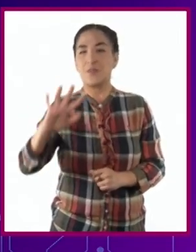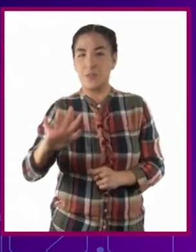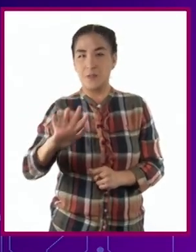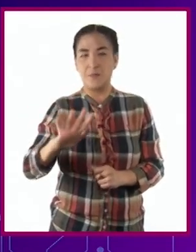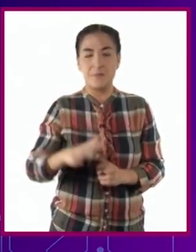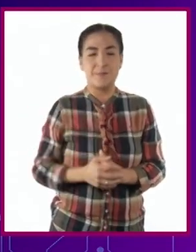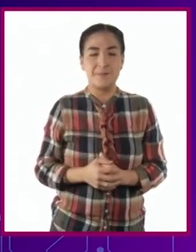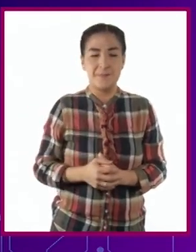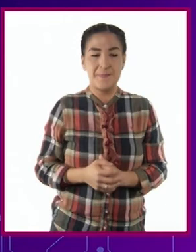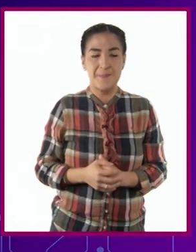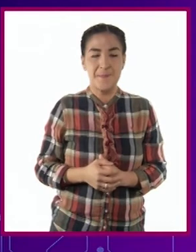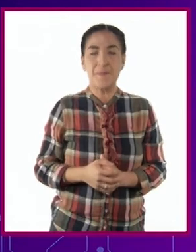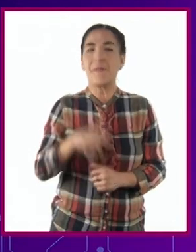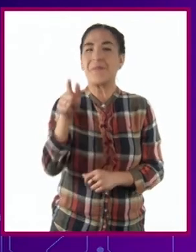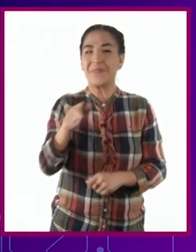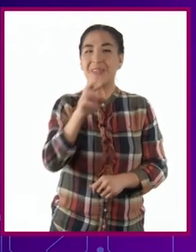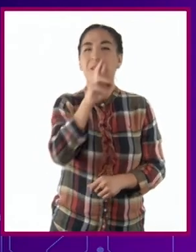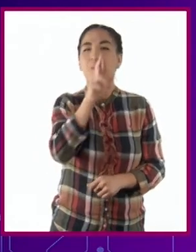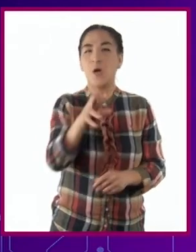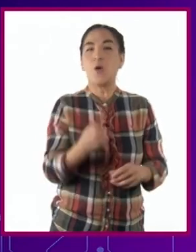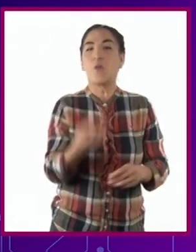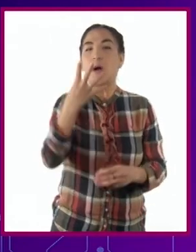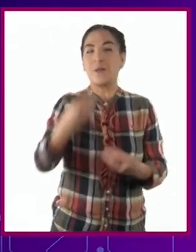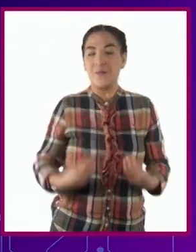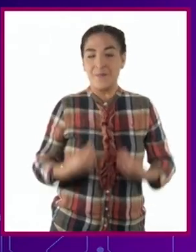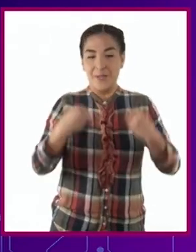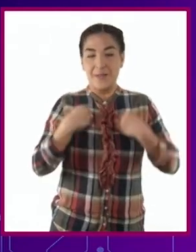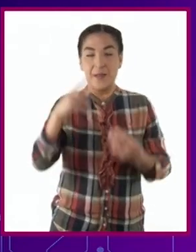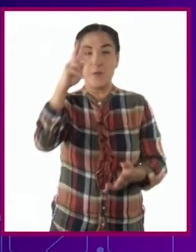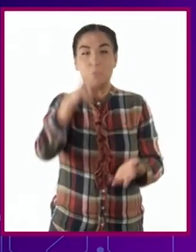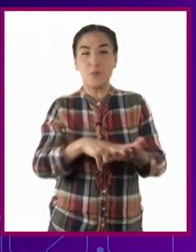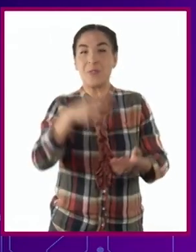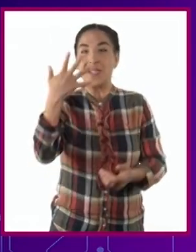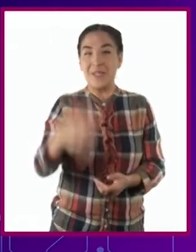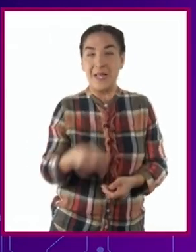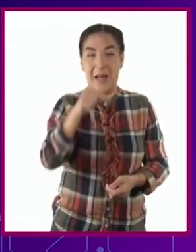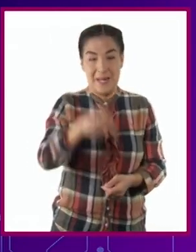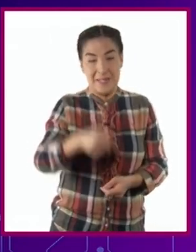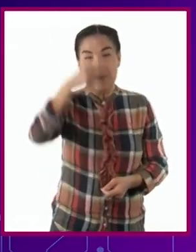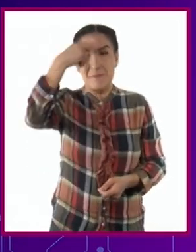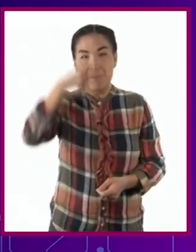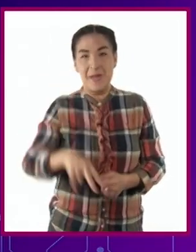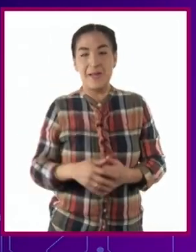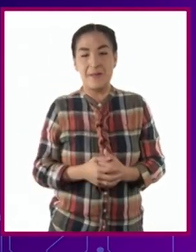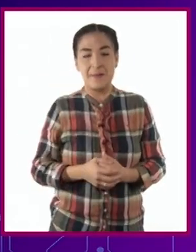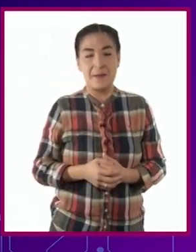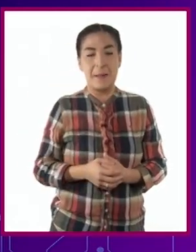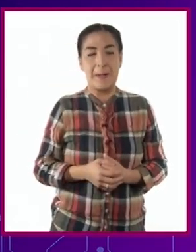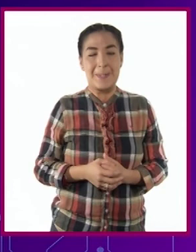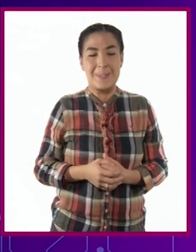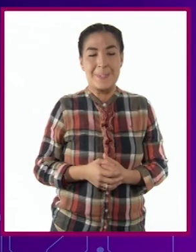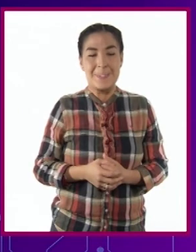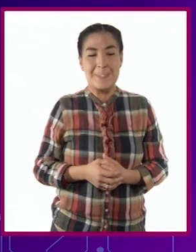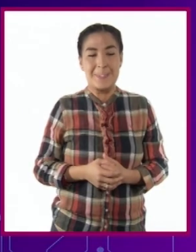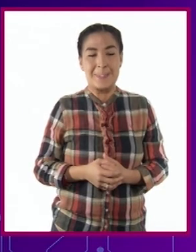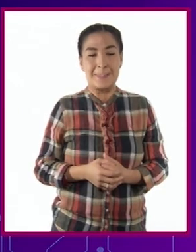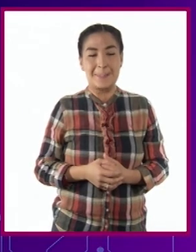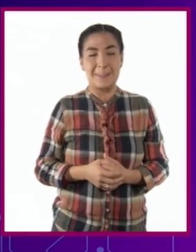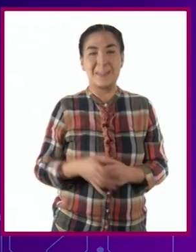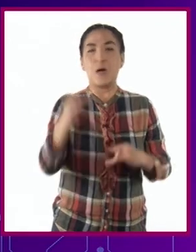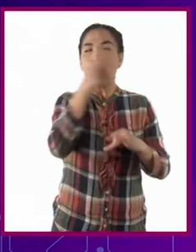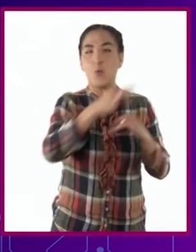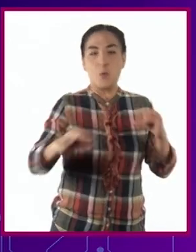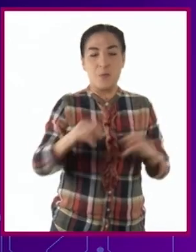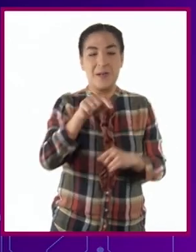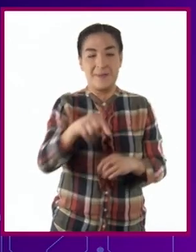74.05. Como la esperanza de vida promedio del año 2010 en México Finalmente, el promedio de la esperanza